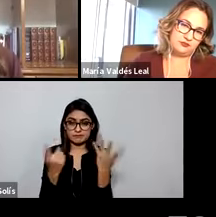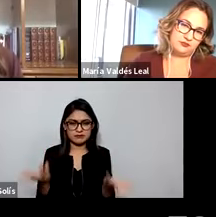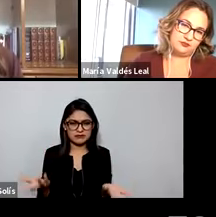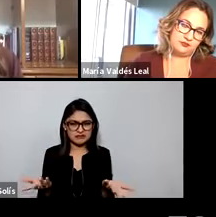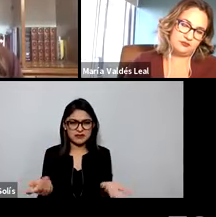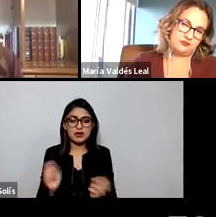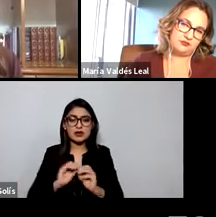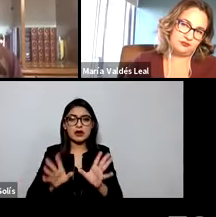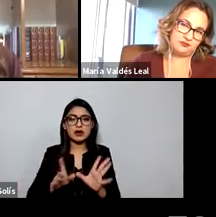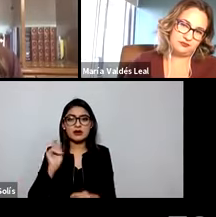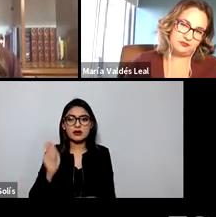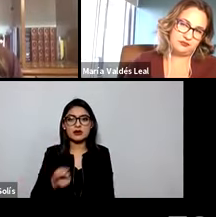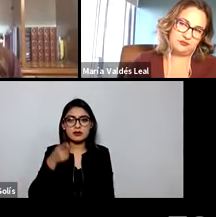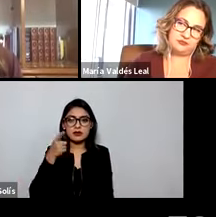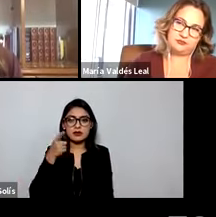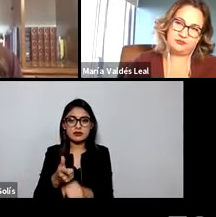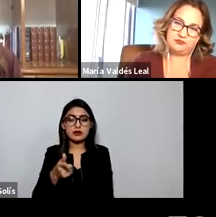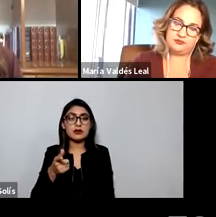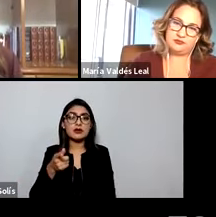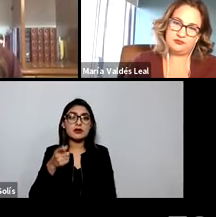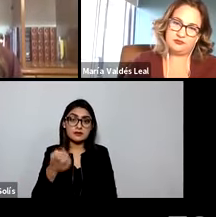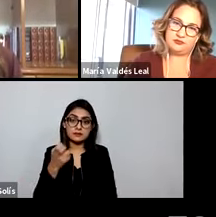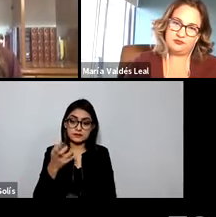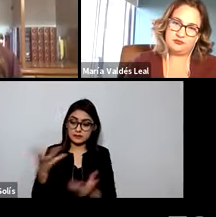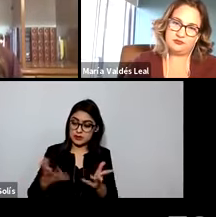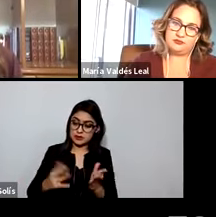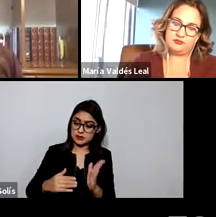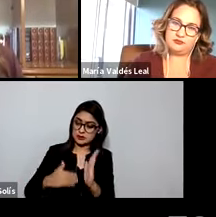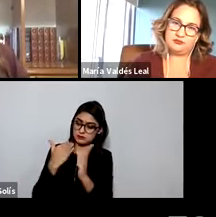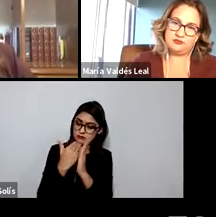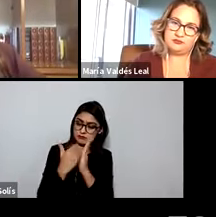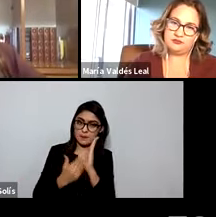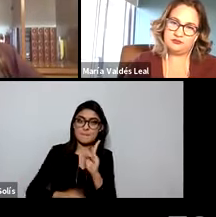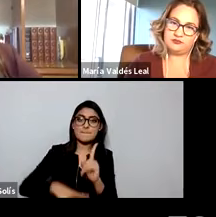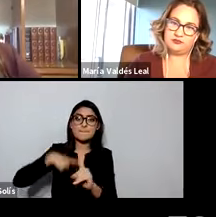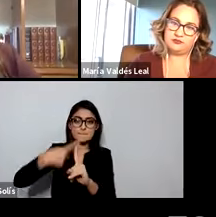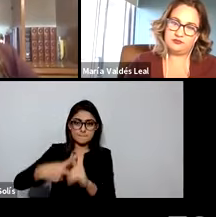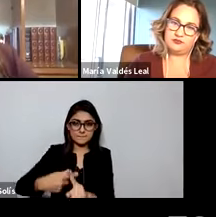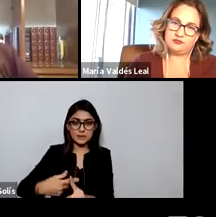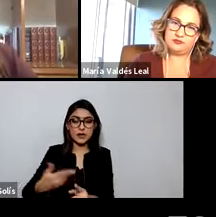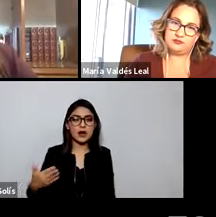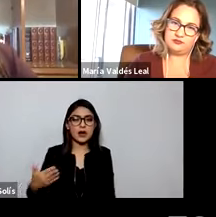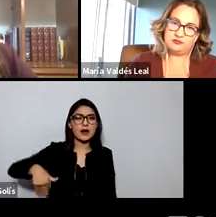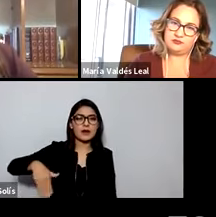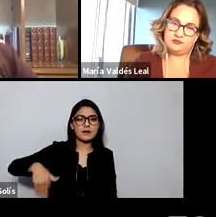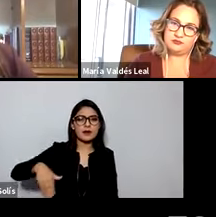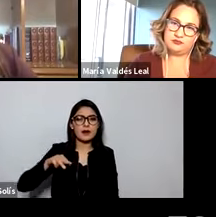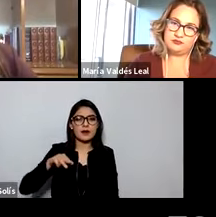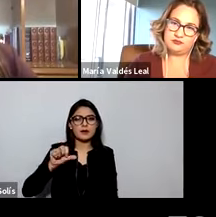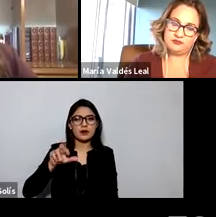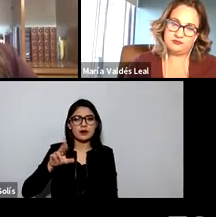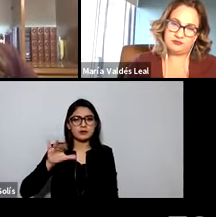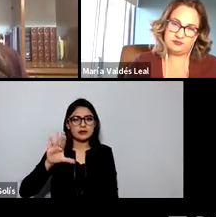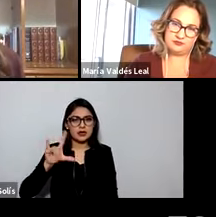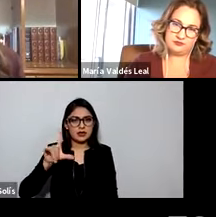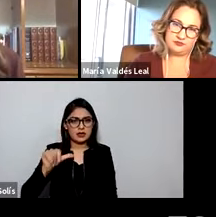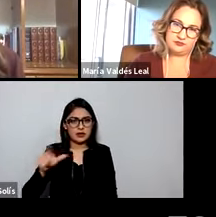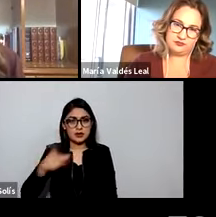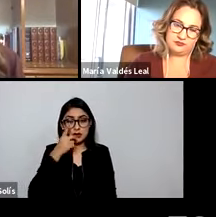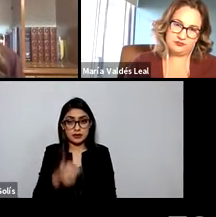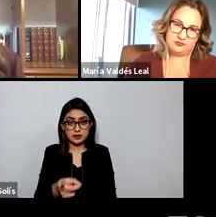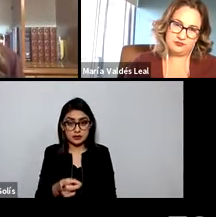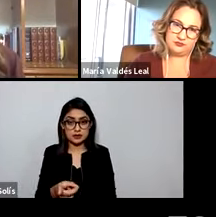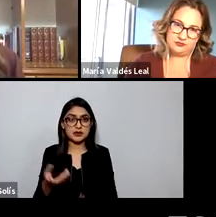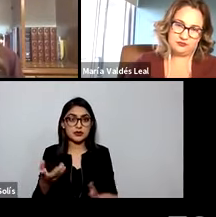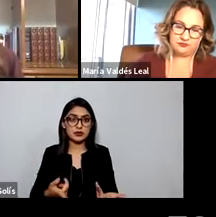una medida afirmativa que además, bueno, decía hace poco Marcela Lagarde que en este país ya no tendríamos que hablar